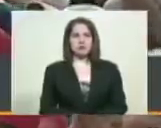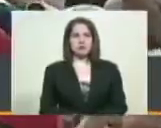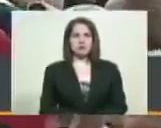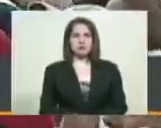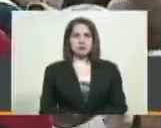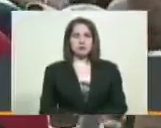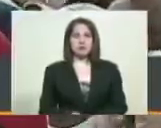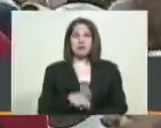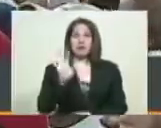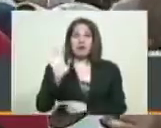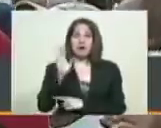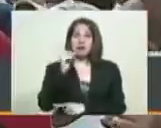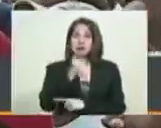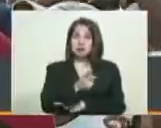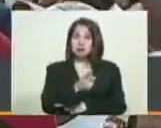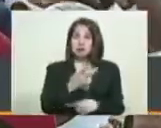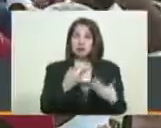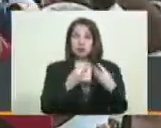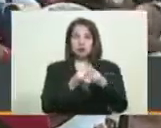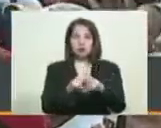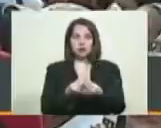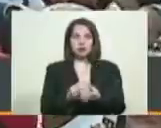Así debe ser.